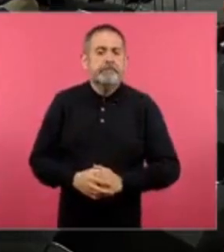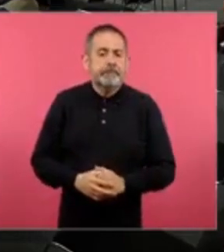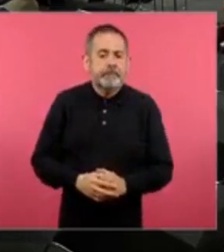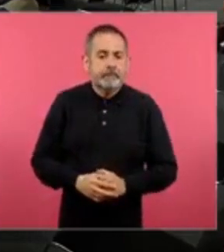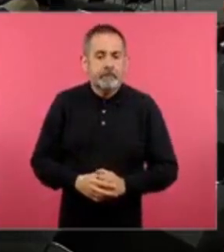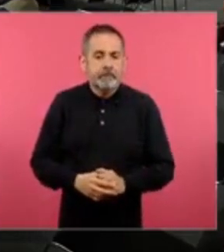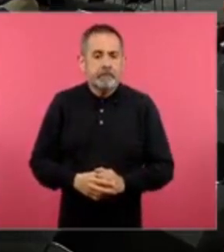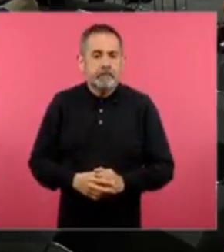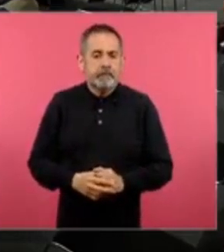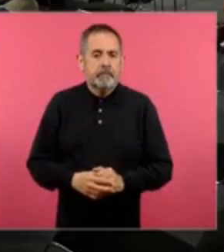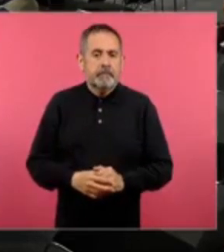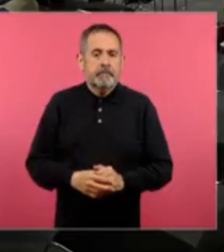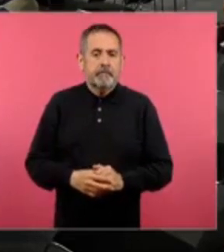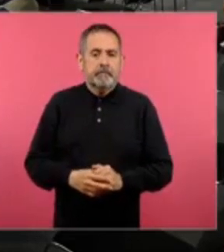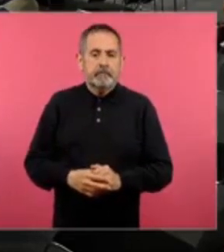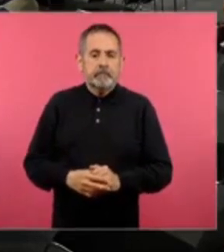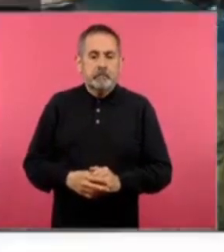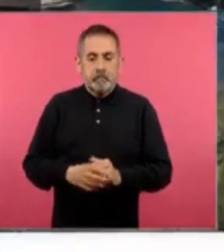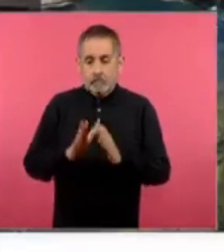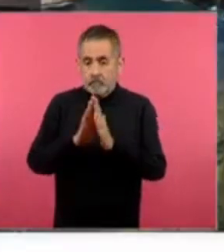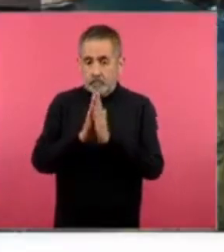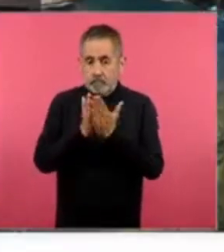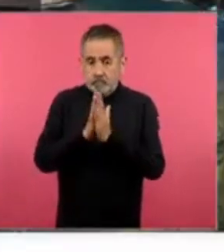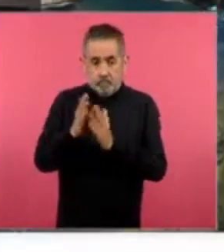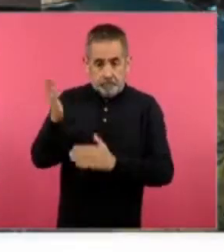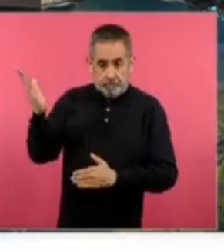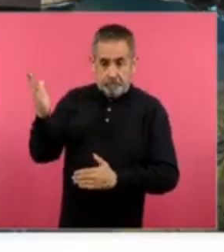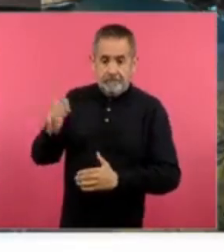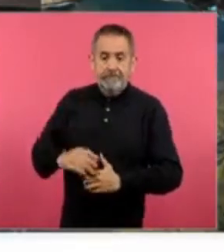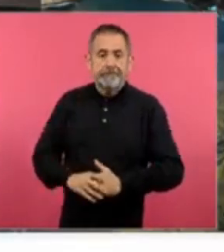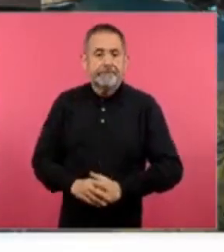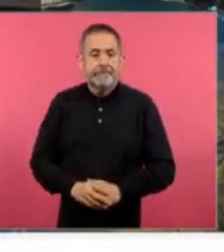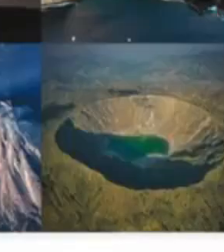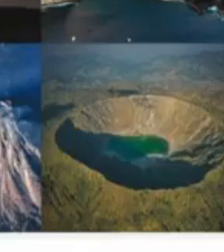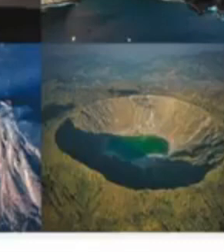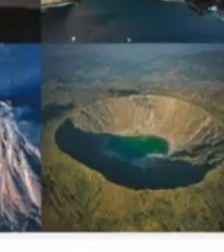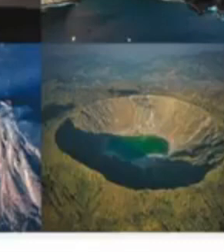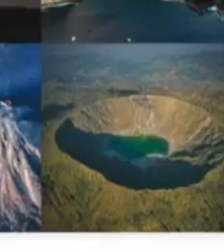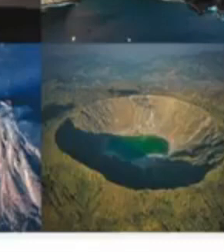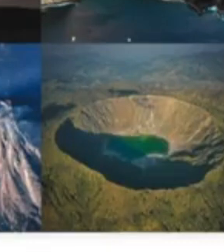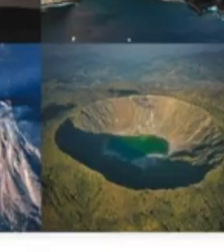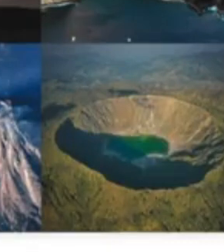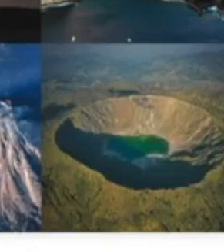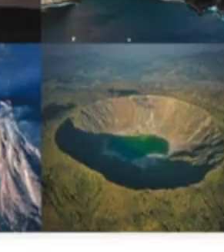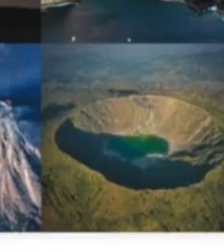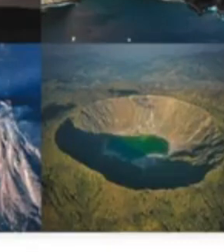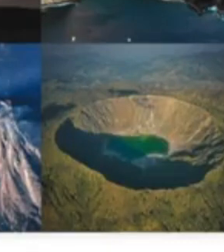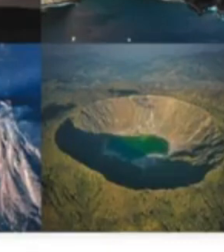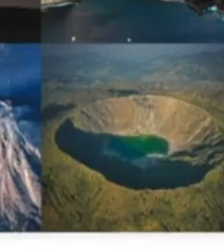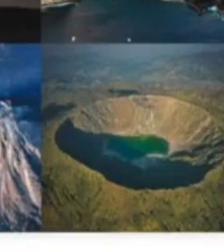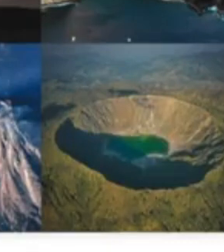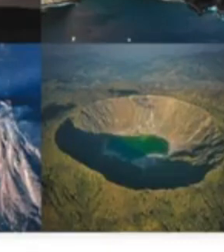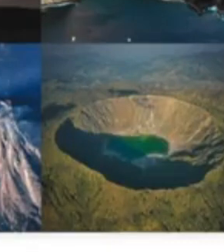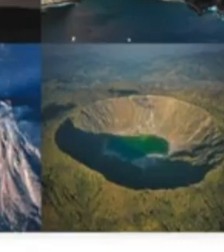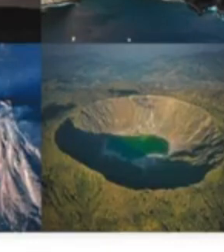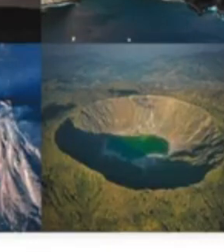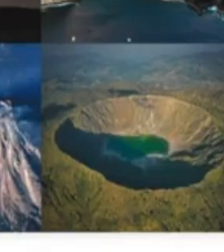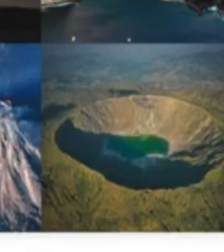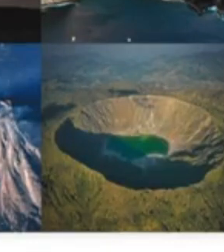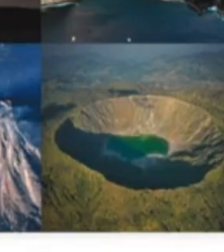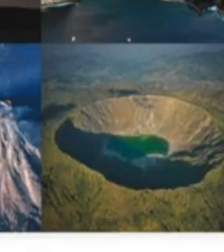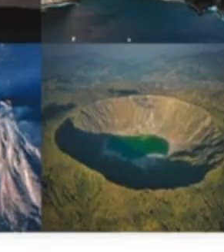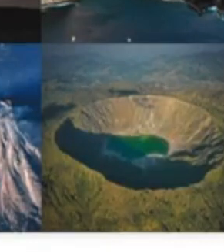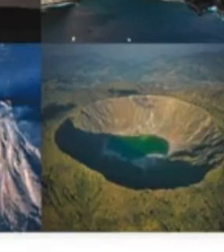Y pues un libro ahora sí que no novedoso podemos decir, pero sí llamativo, es el